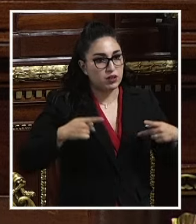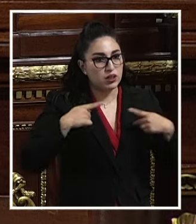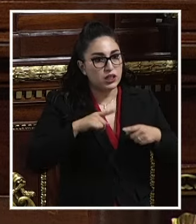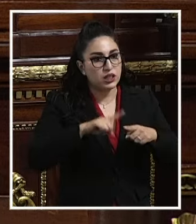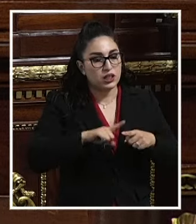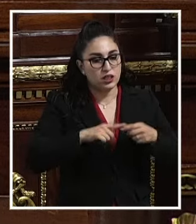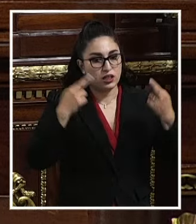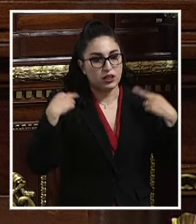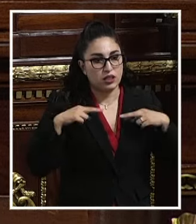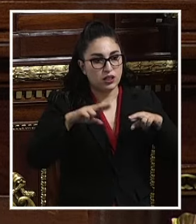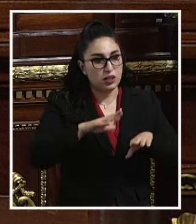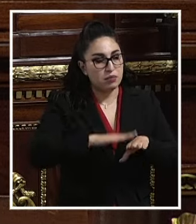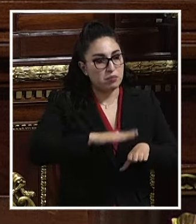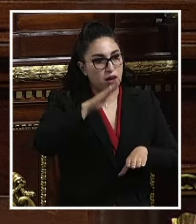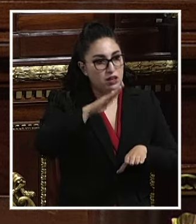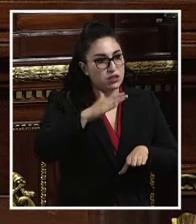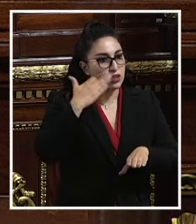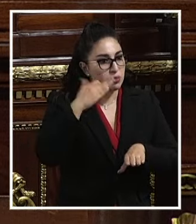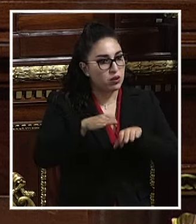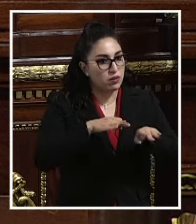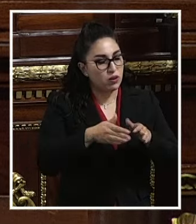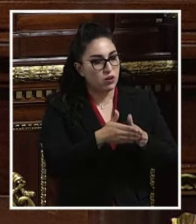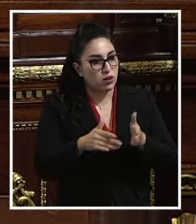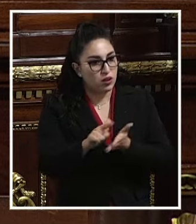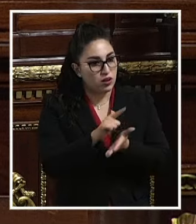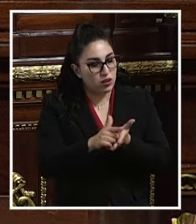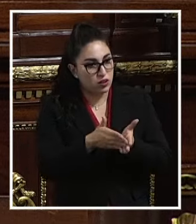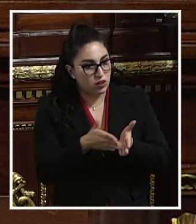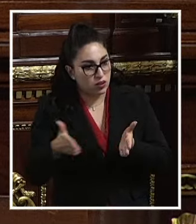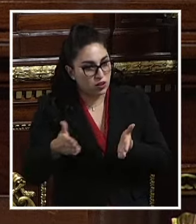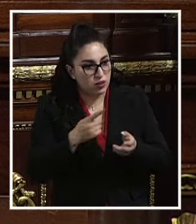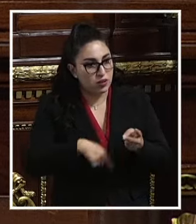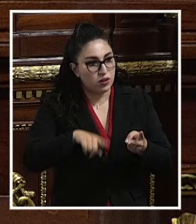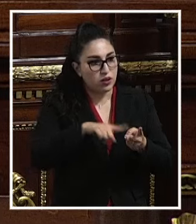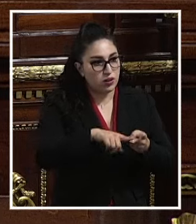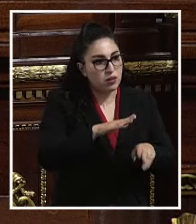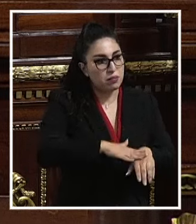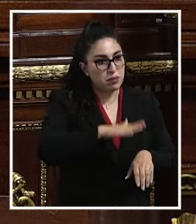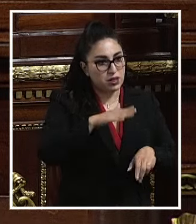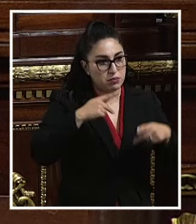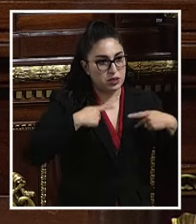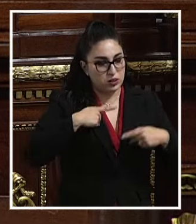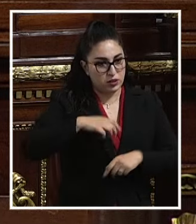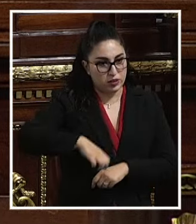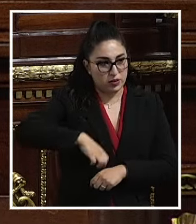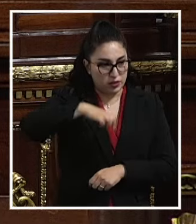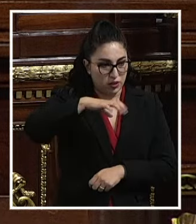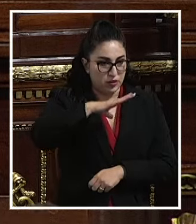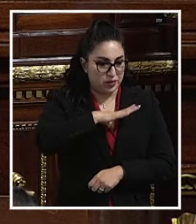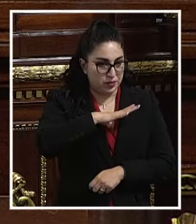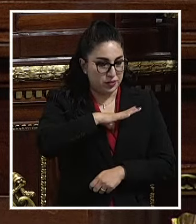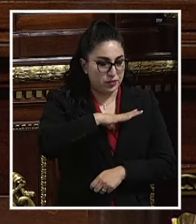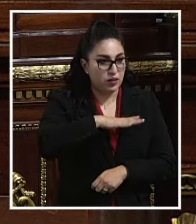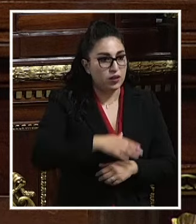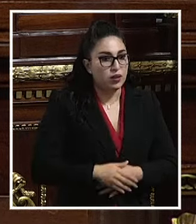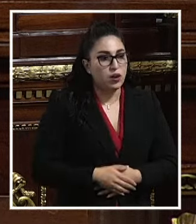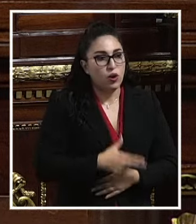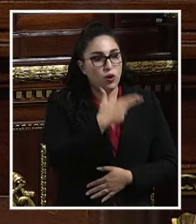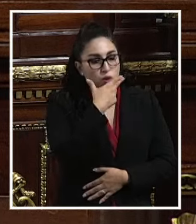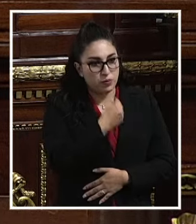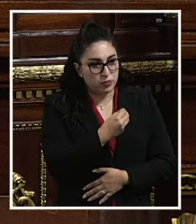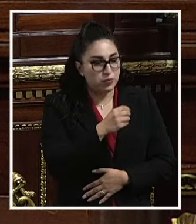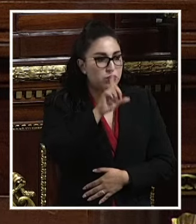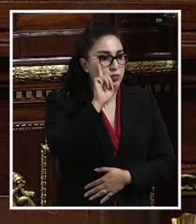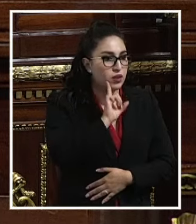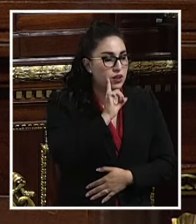de legislaturas y, en su caso, a los de mayor edad. La o el diputado electo